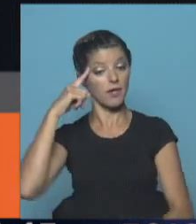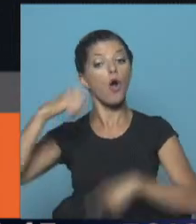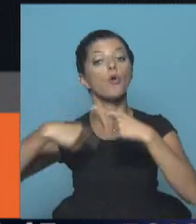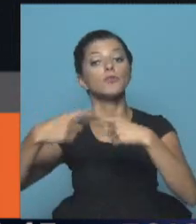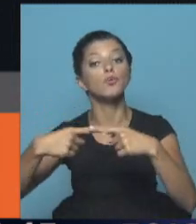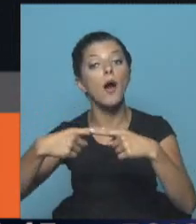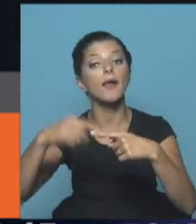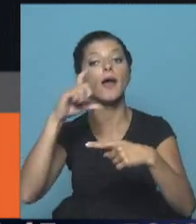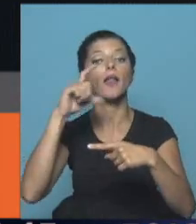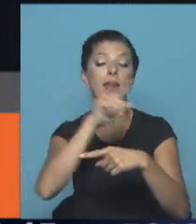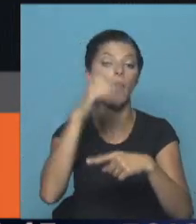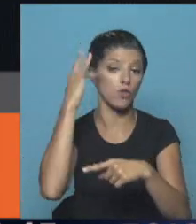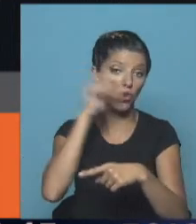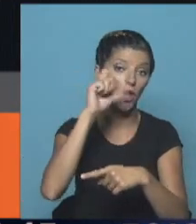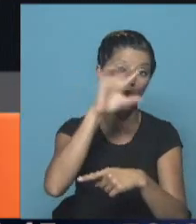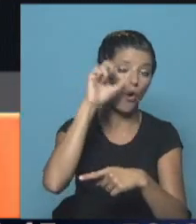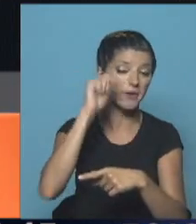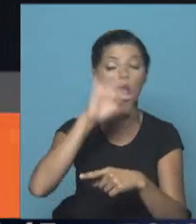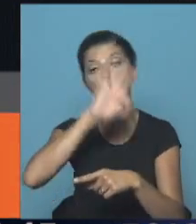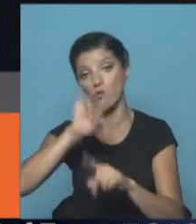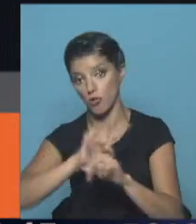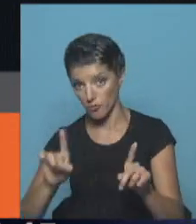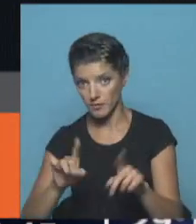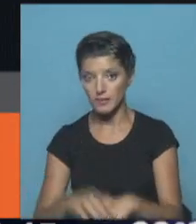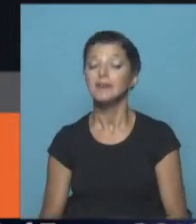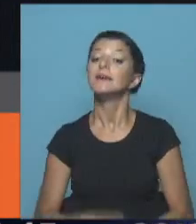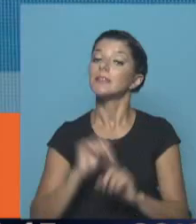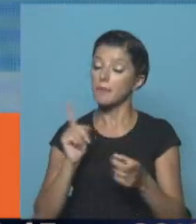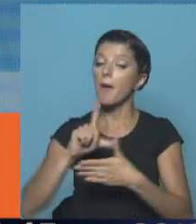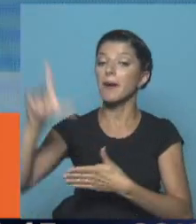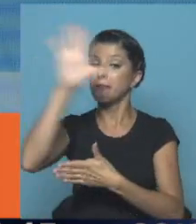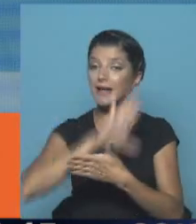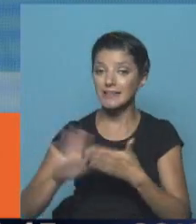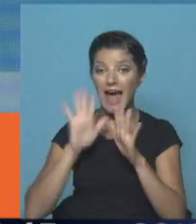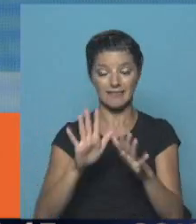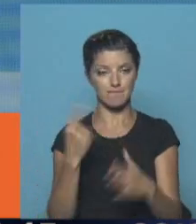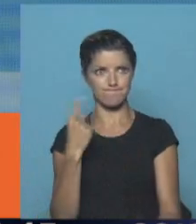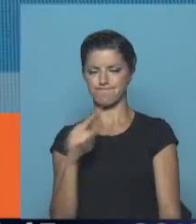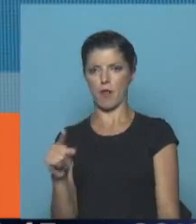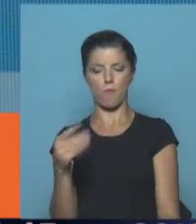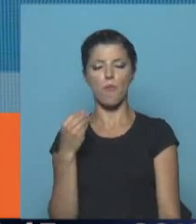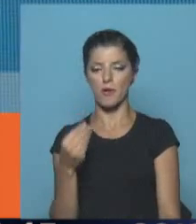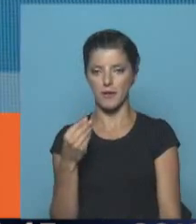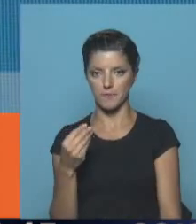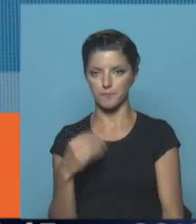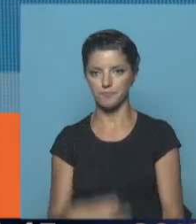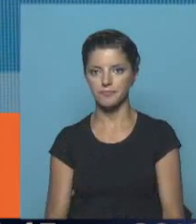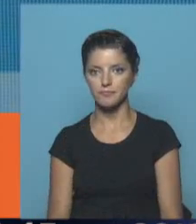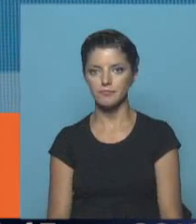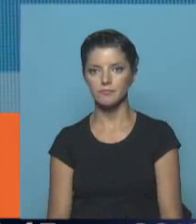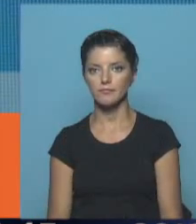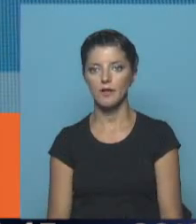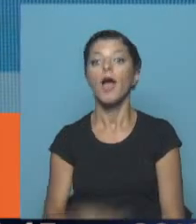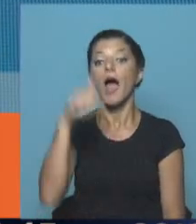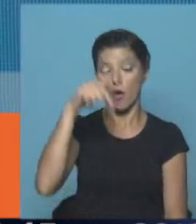de Rafael Correa. Una experiencia también para América Latina en ese sentido sería inédita, porque este traspaso